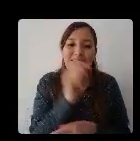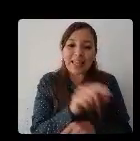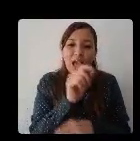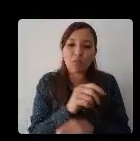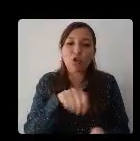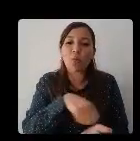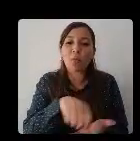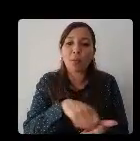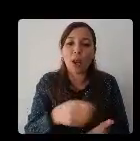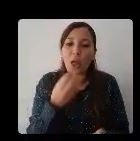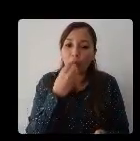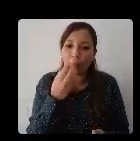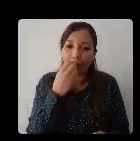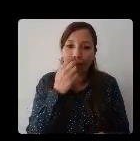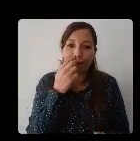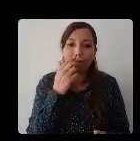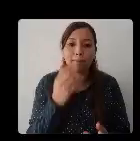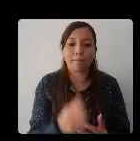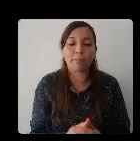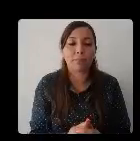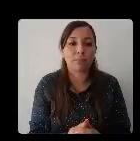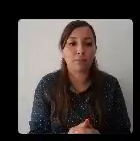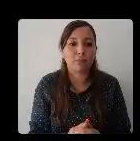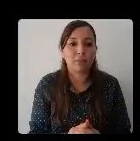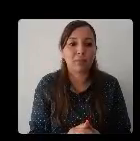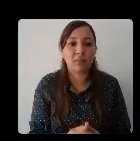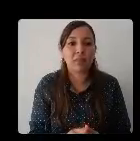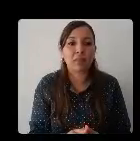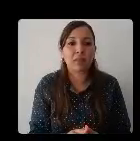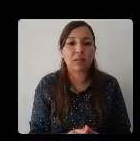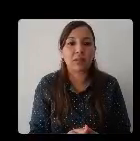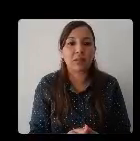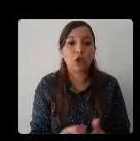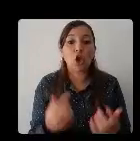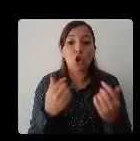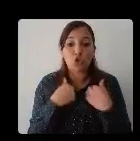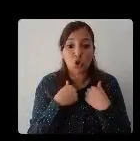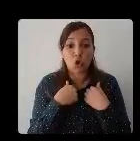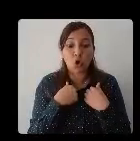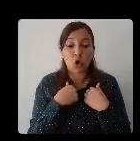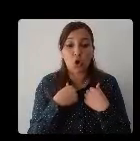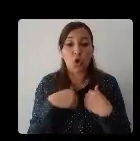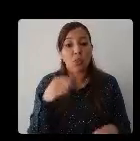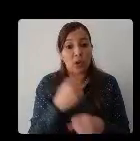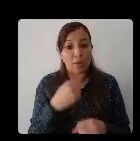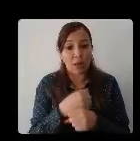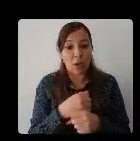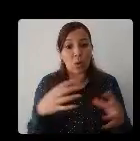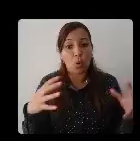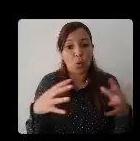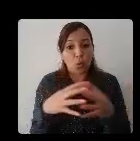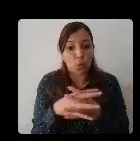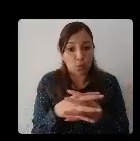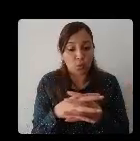También yo participo a esta asociación de nombre Grupo Pumachiri,